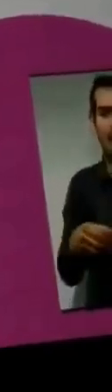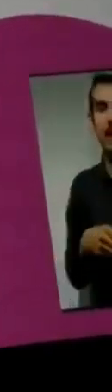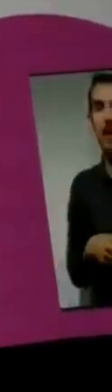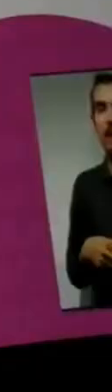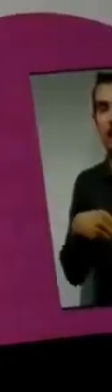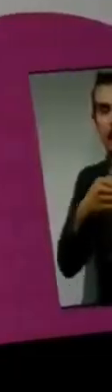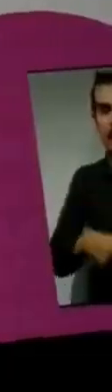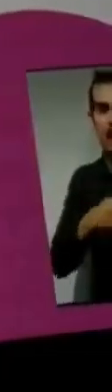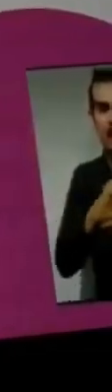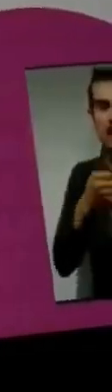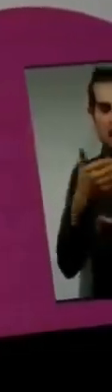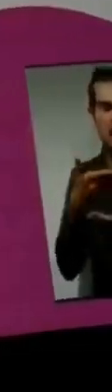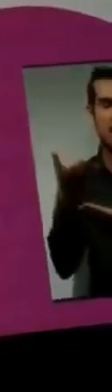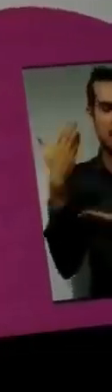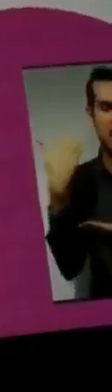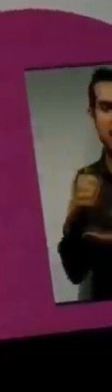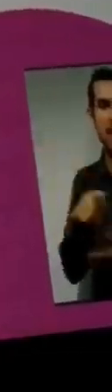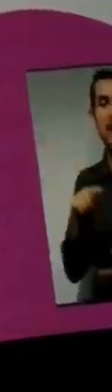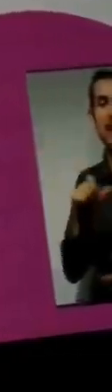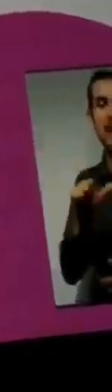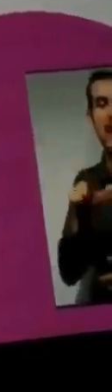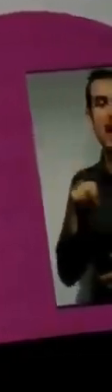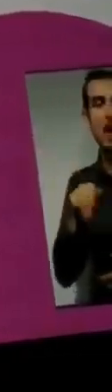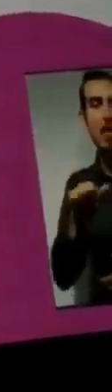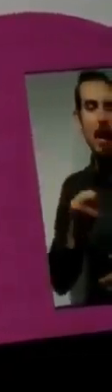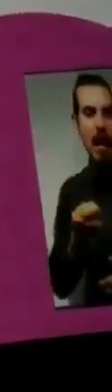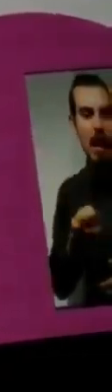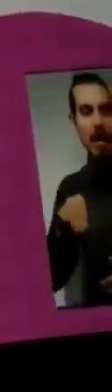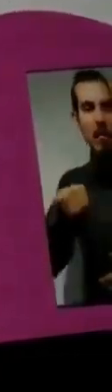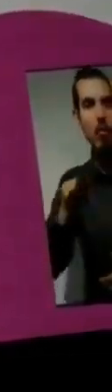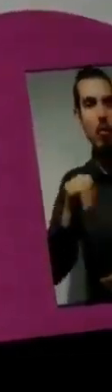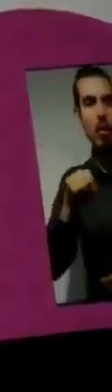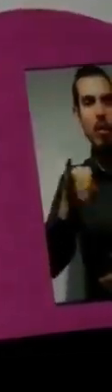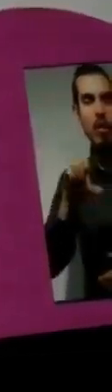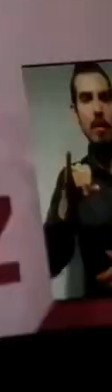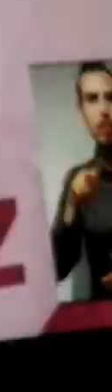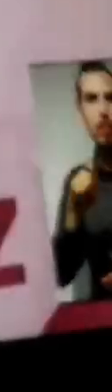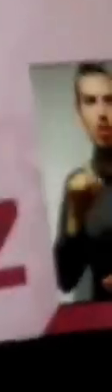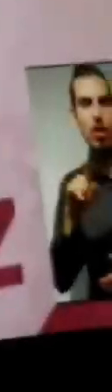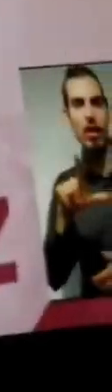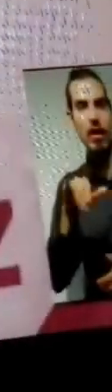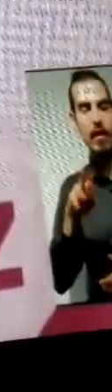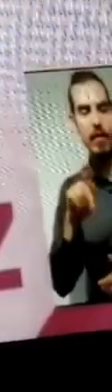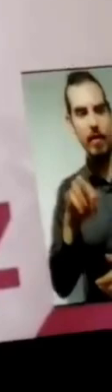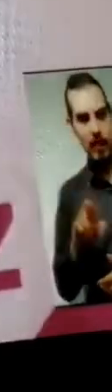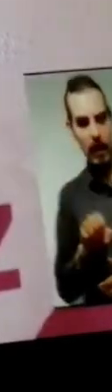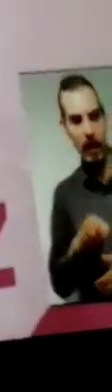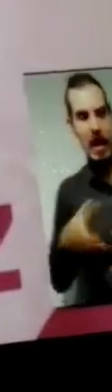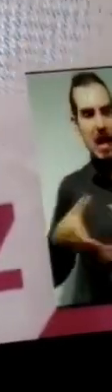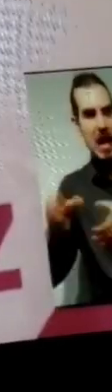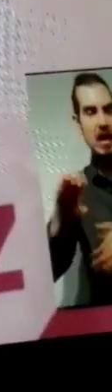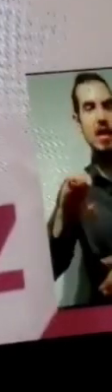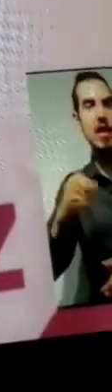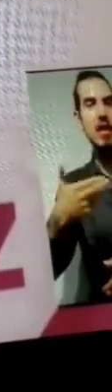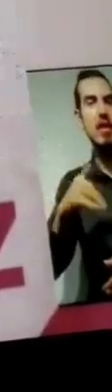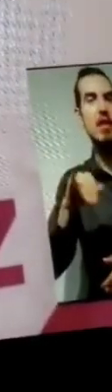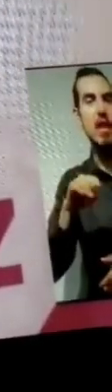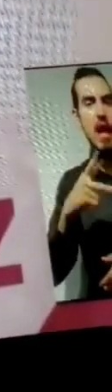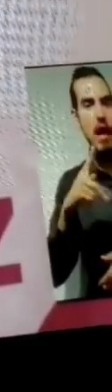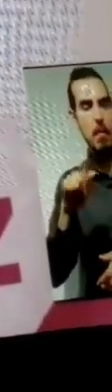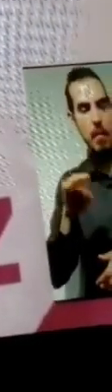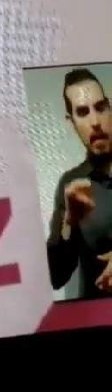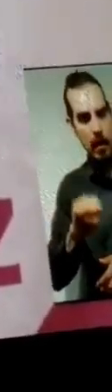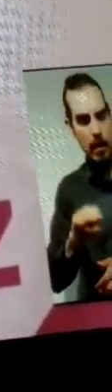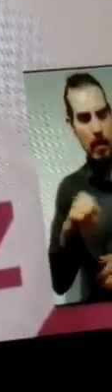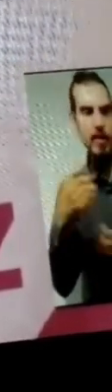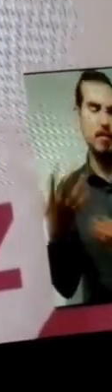medio, la Talamasca-Mandaria, Municipio Libre, la calle Chiapas, la Yepómera, y todavía faltan más.